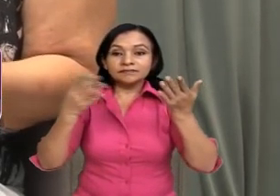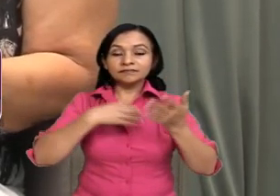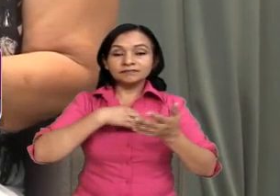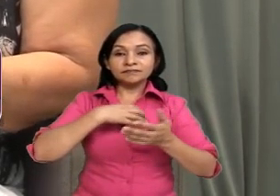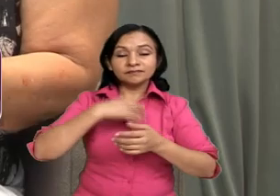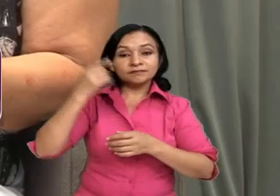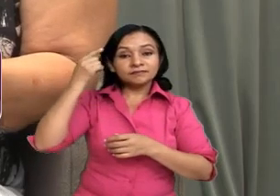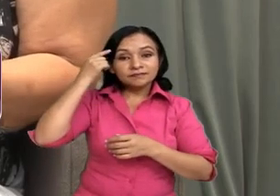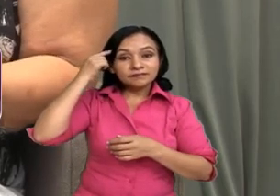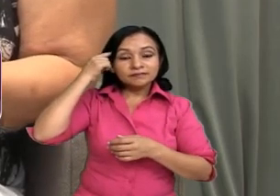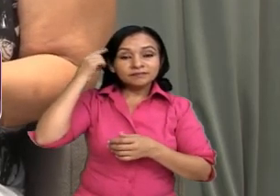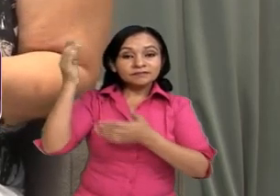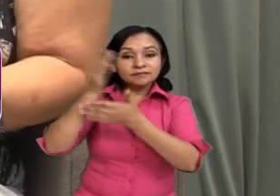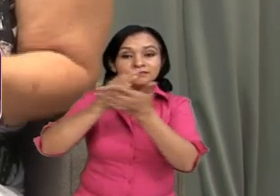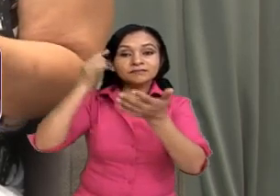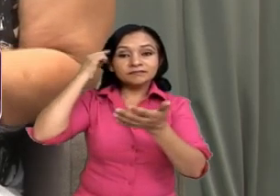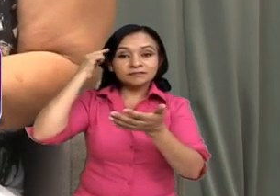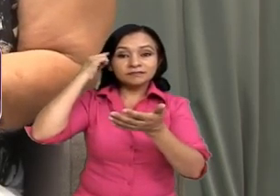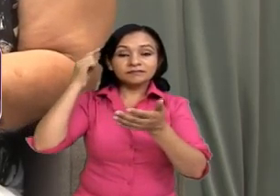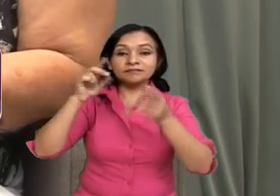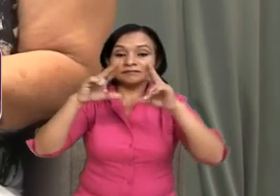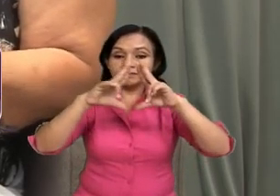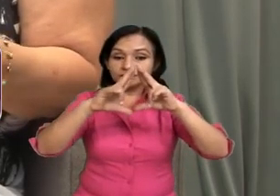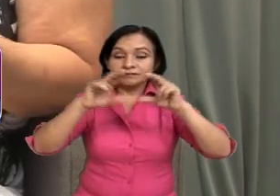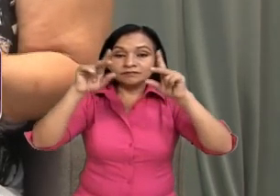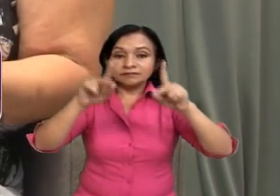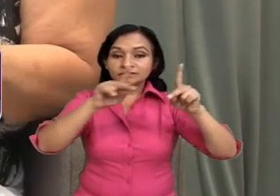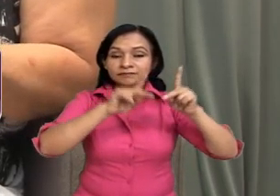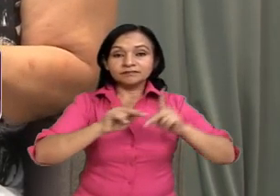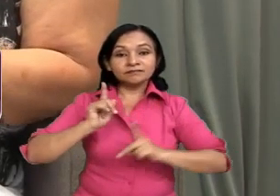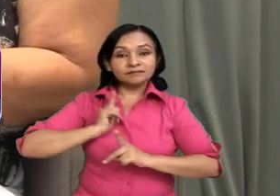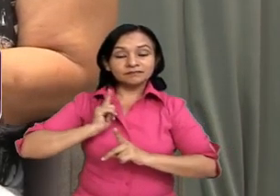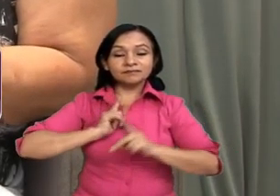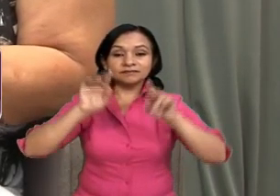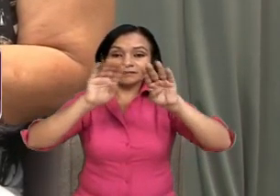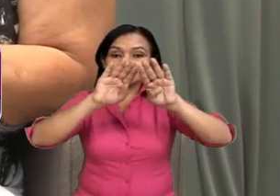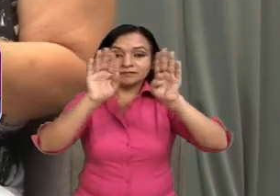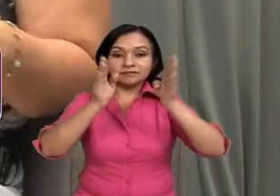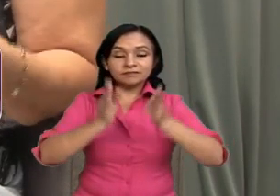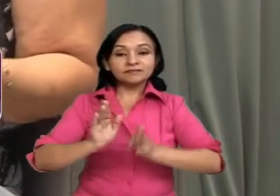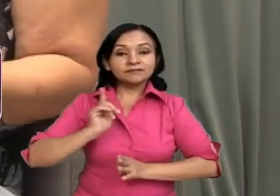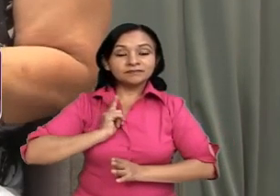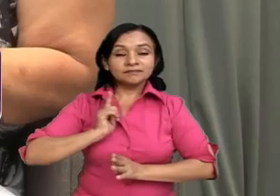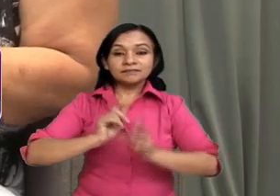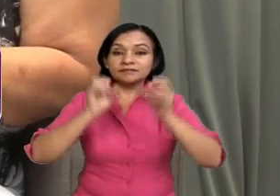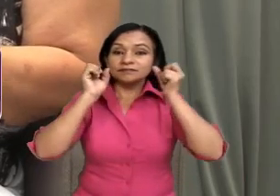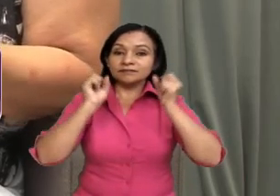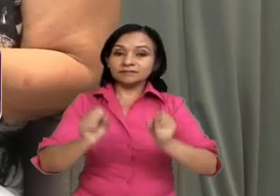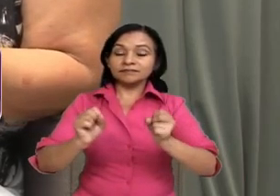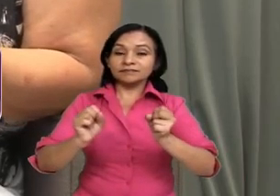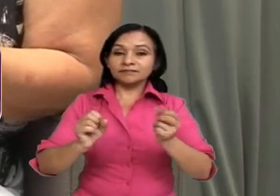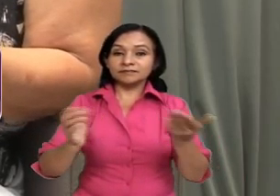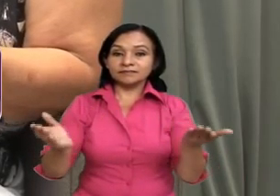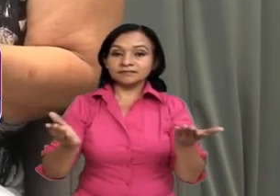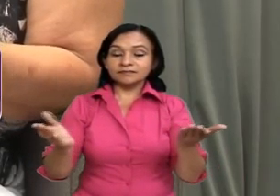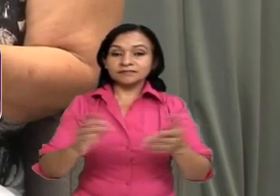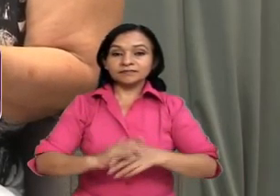actitudes que tenemos nosotros los nicaragüenses y nosotras las mujeres y los hombres, de